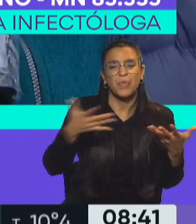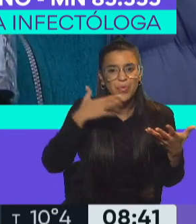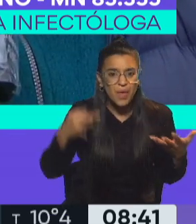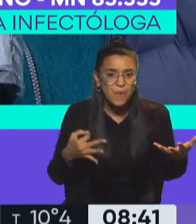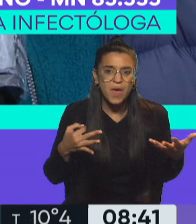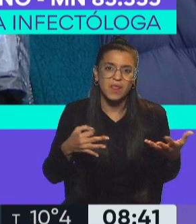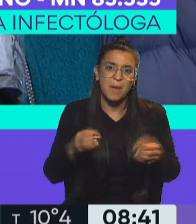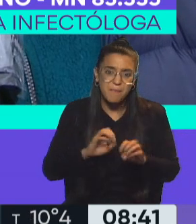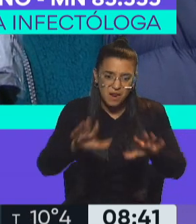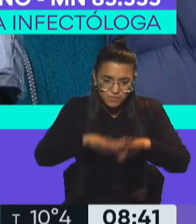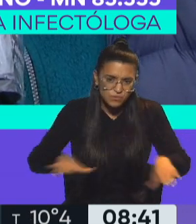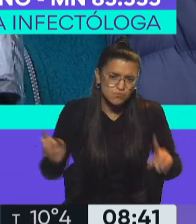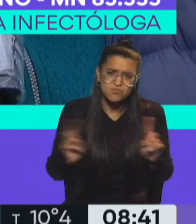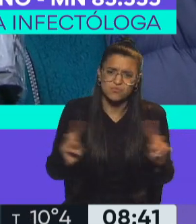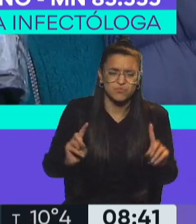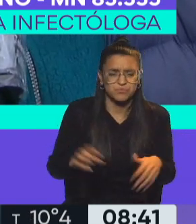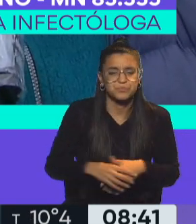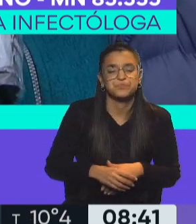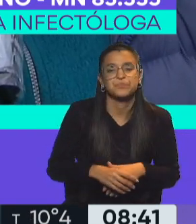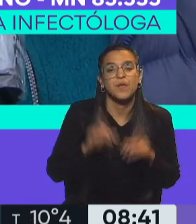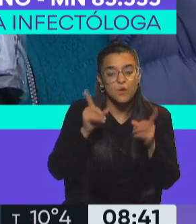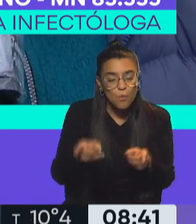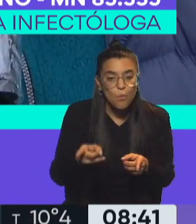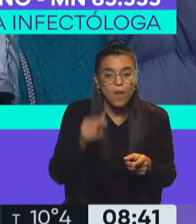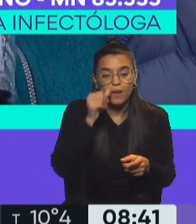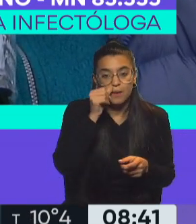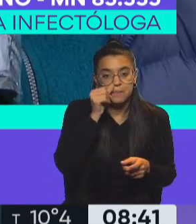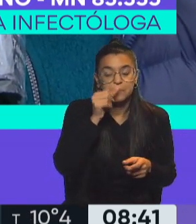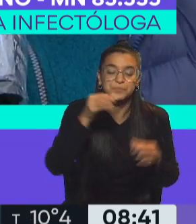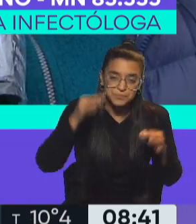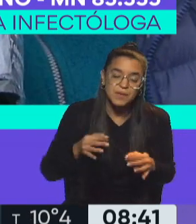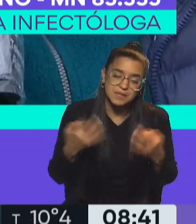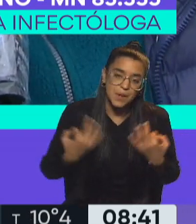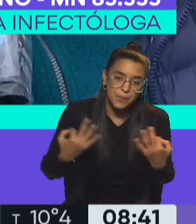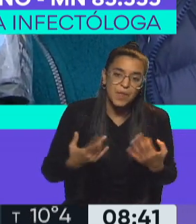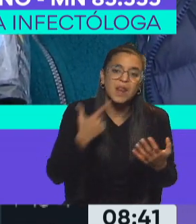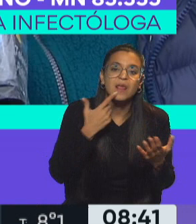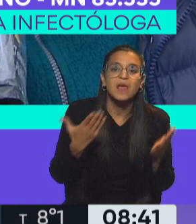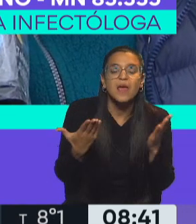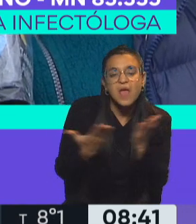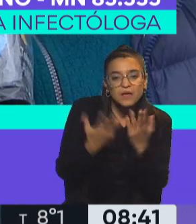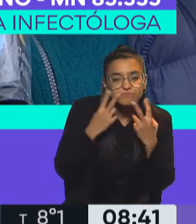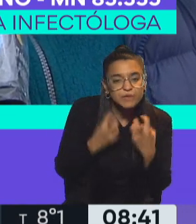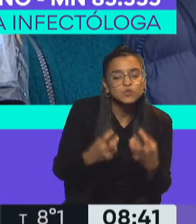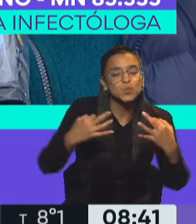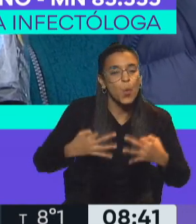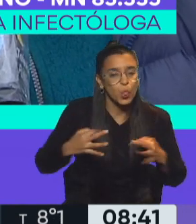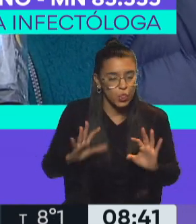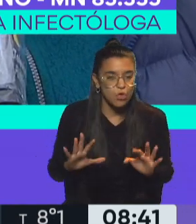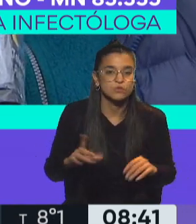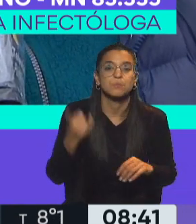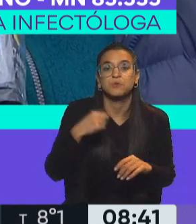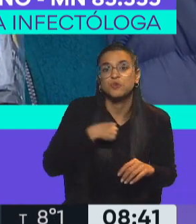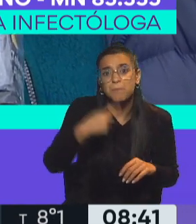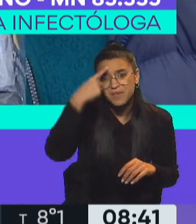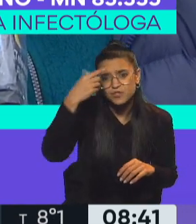realmente. Y en este caso no deberían por qué tenerlo. De todos modos, obviamente corresponde que se hagan estos estudios. Pero quiero decir que a